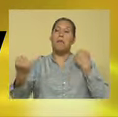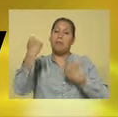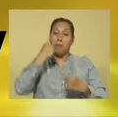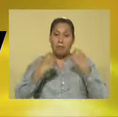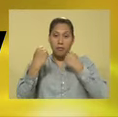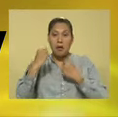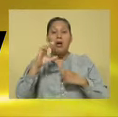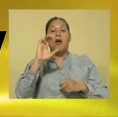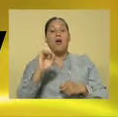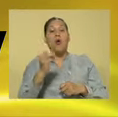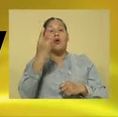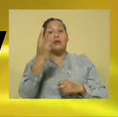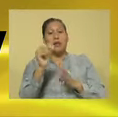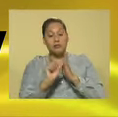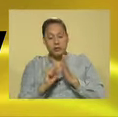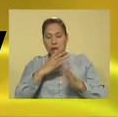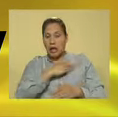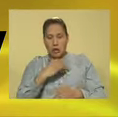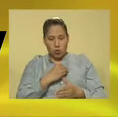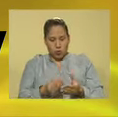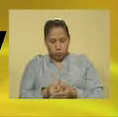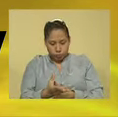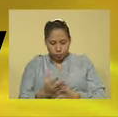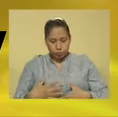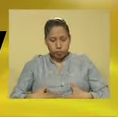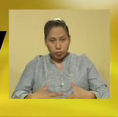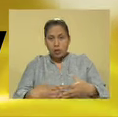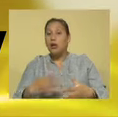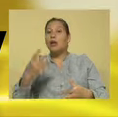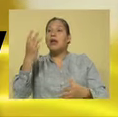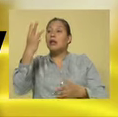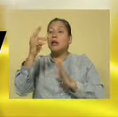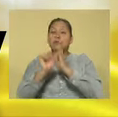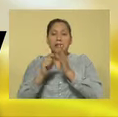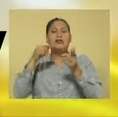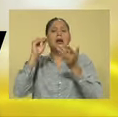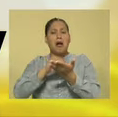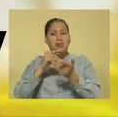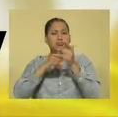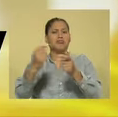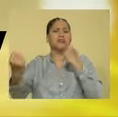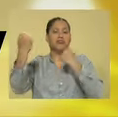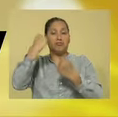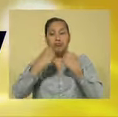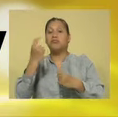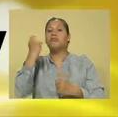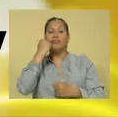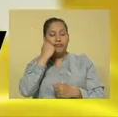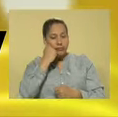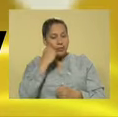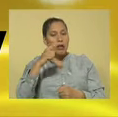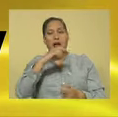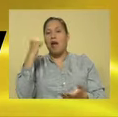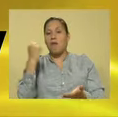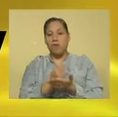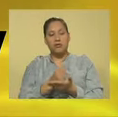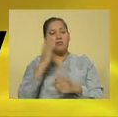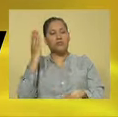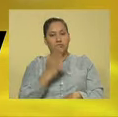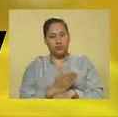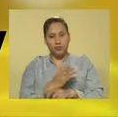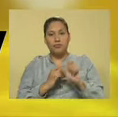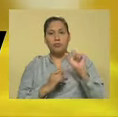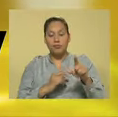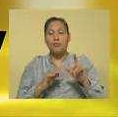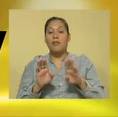meses después de haber dado a luz este delito se se persigue de oficio cuando se Cometa con la participación